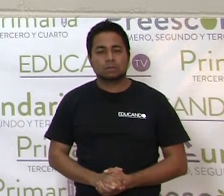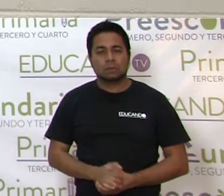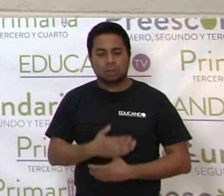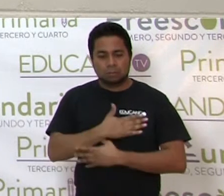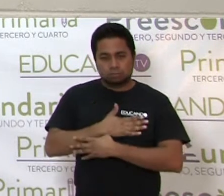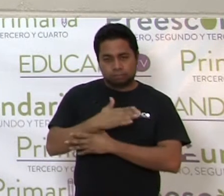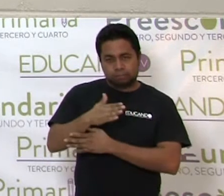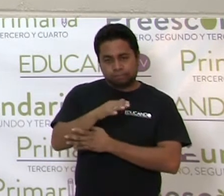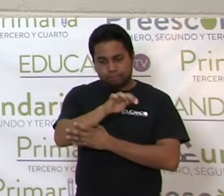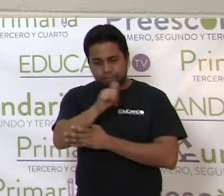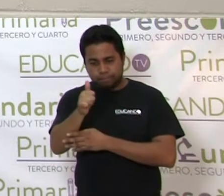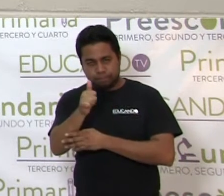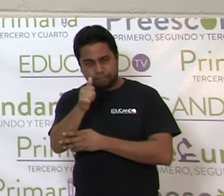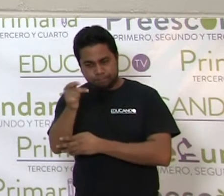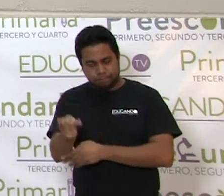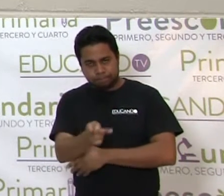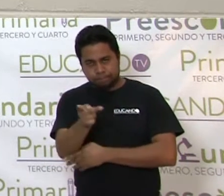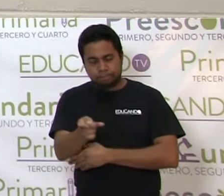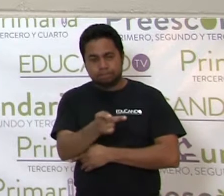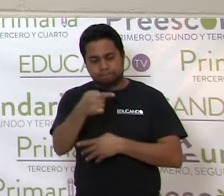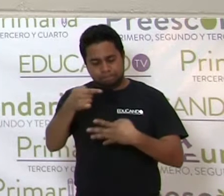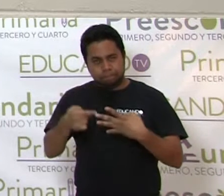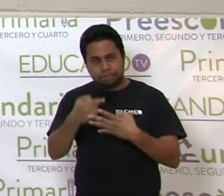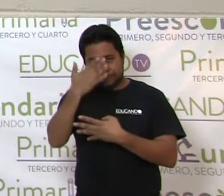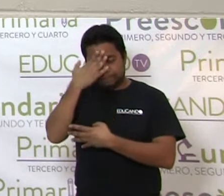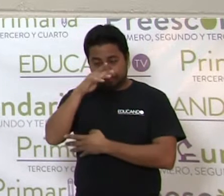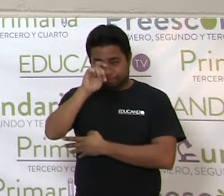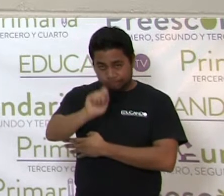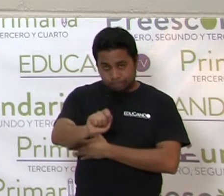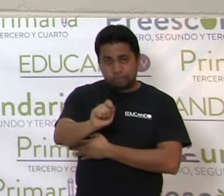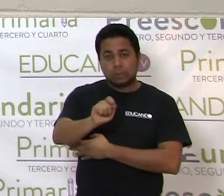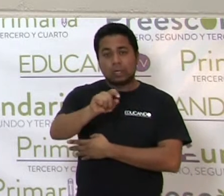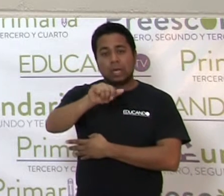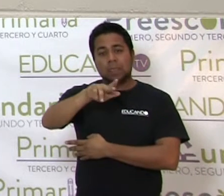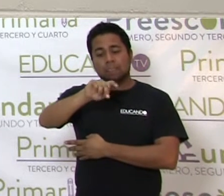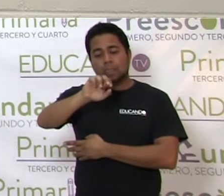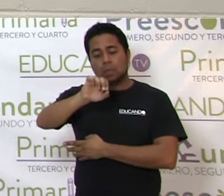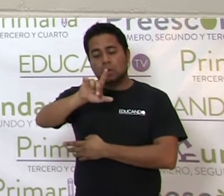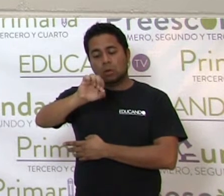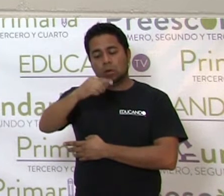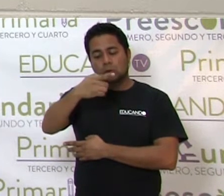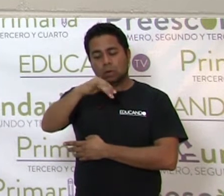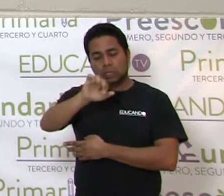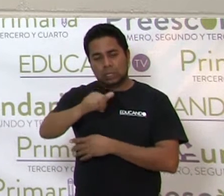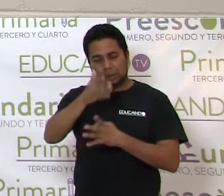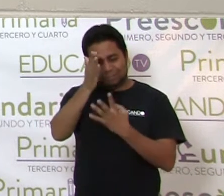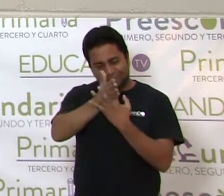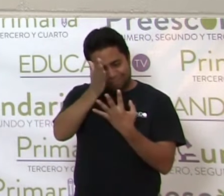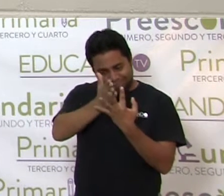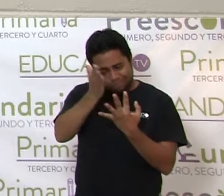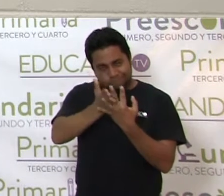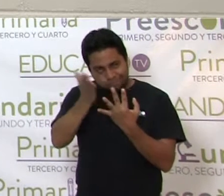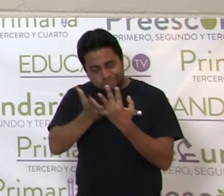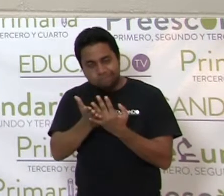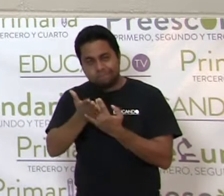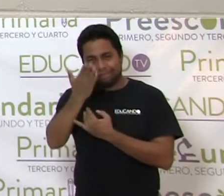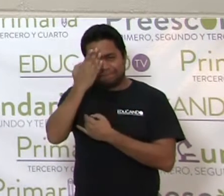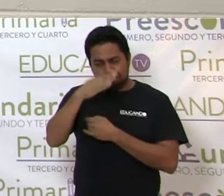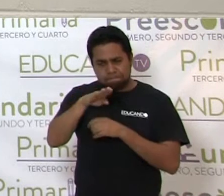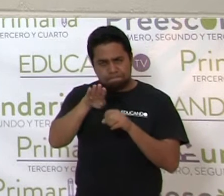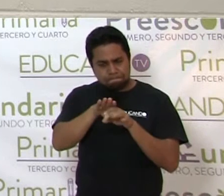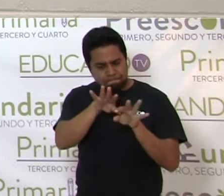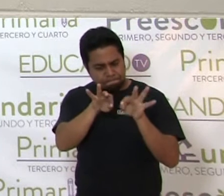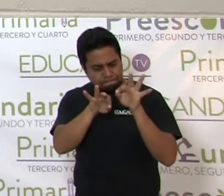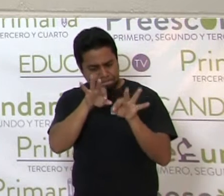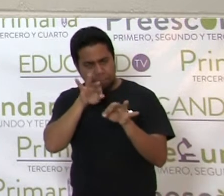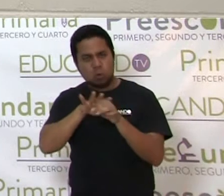otras preguntas son, ¿saben lo que es una antología literaria? ¿Saben cómo se recopila o se seleccionan